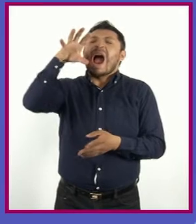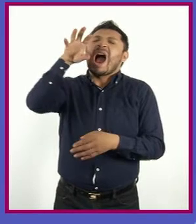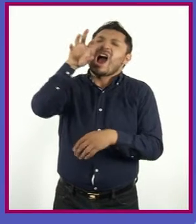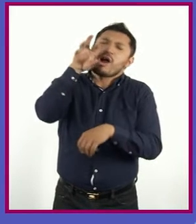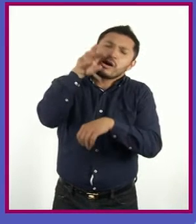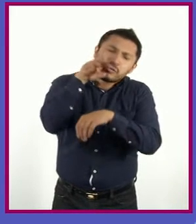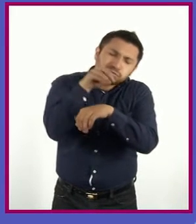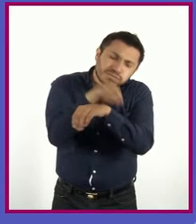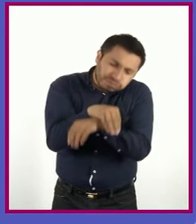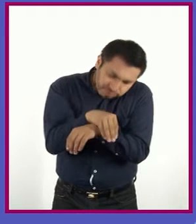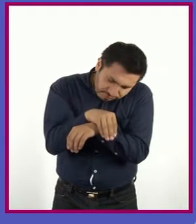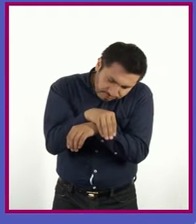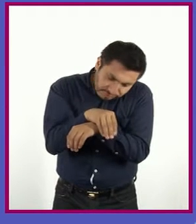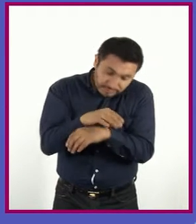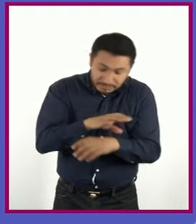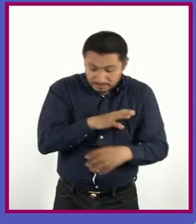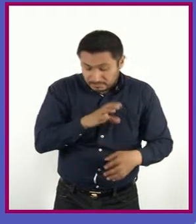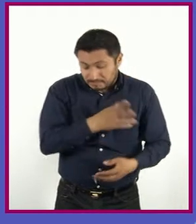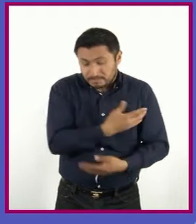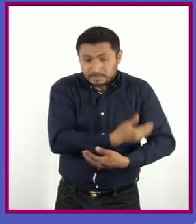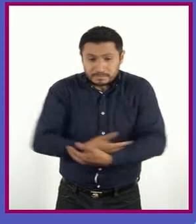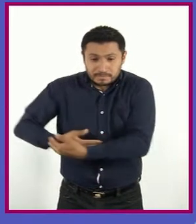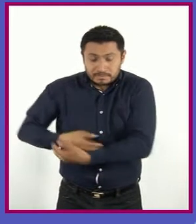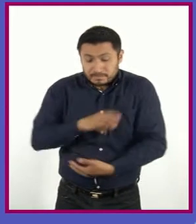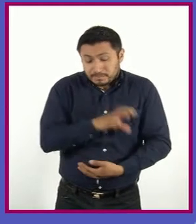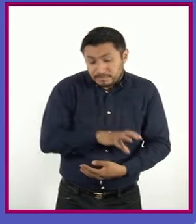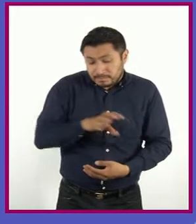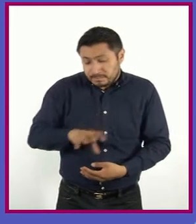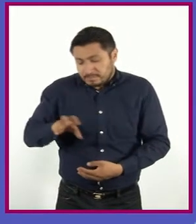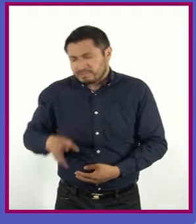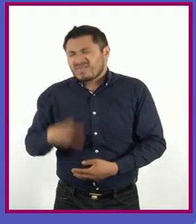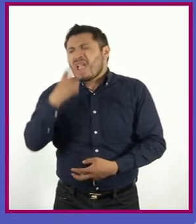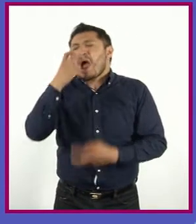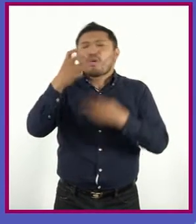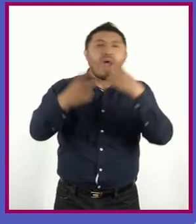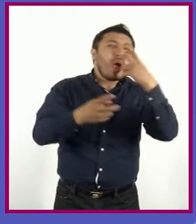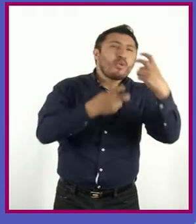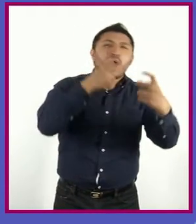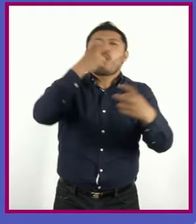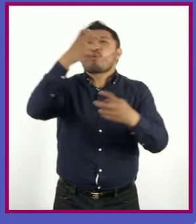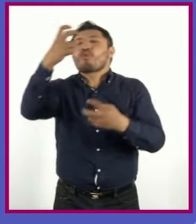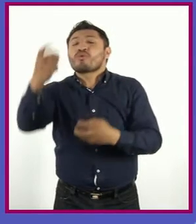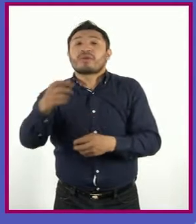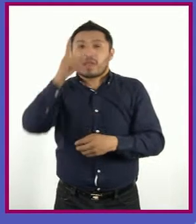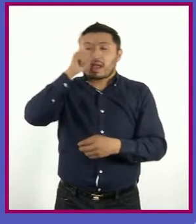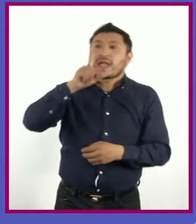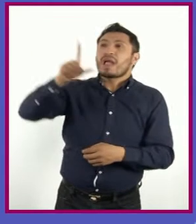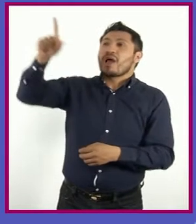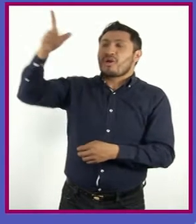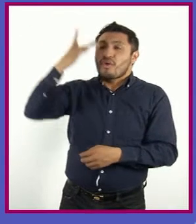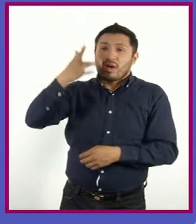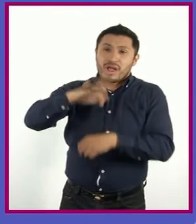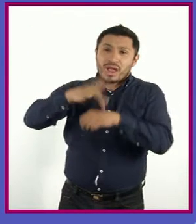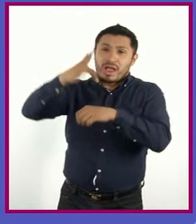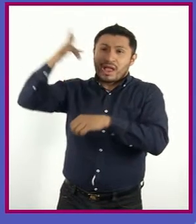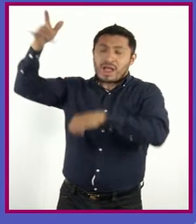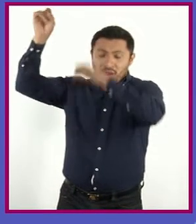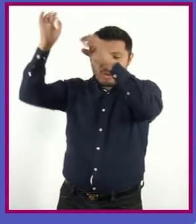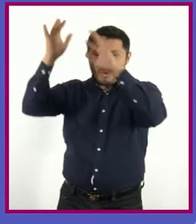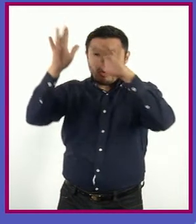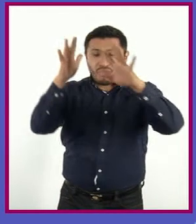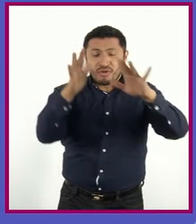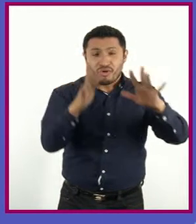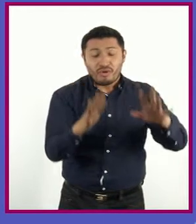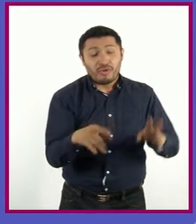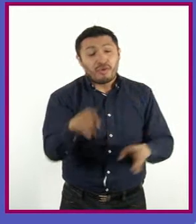sobre sus 4 lobatos, vacilantes y chillones, en tanto que la luna hacía brillar la entrada de la caverna